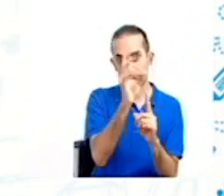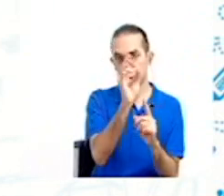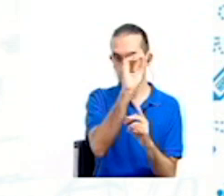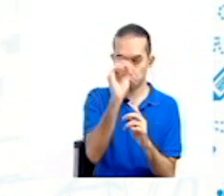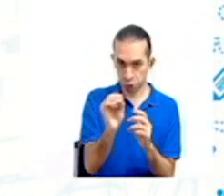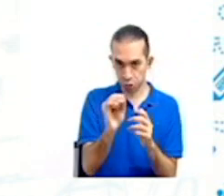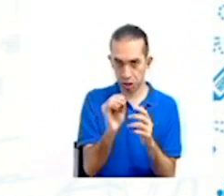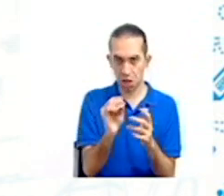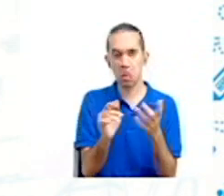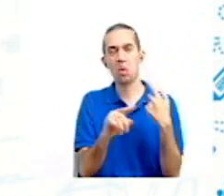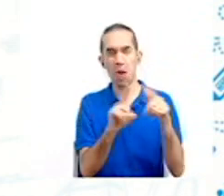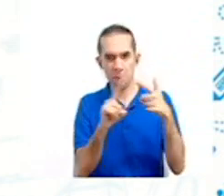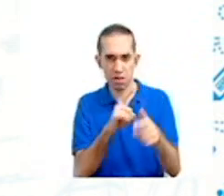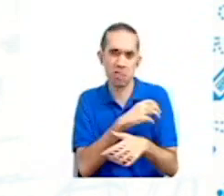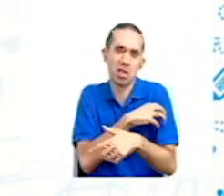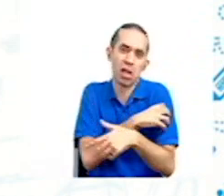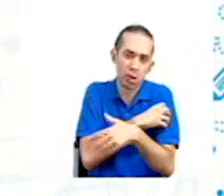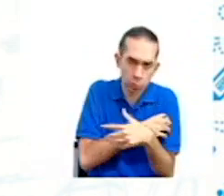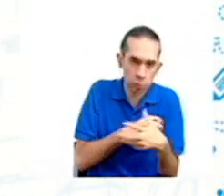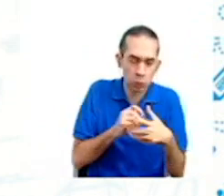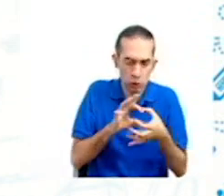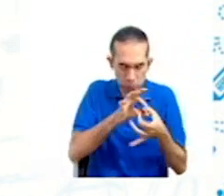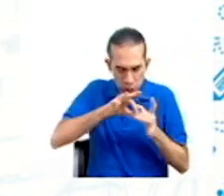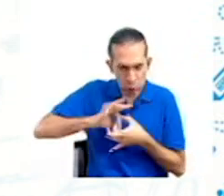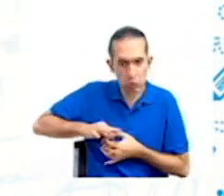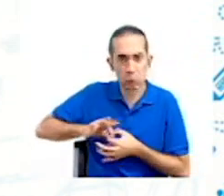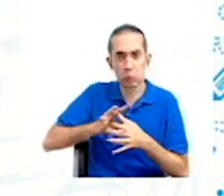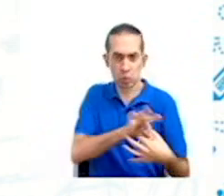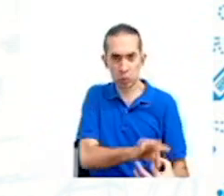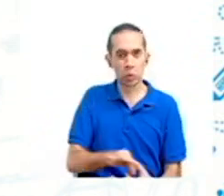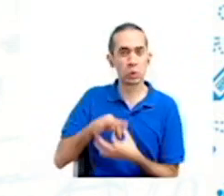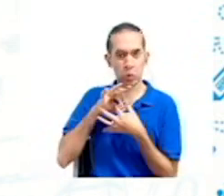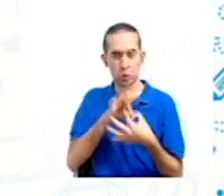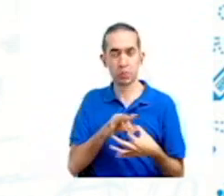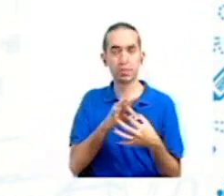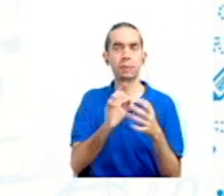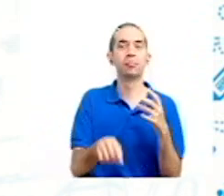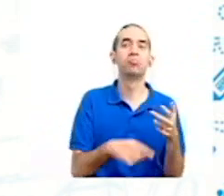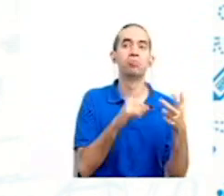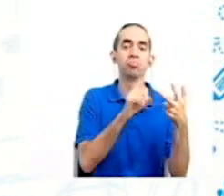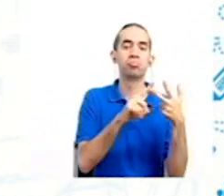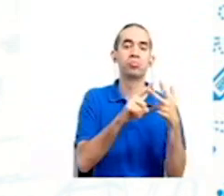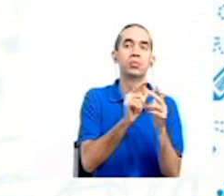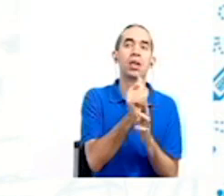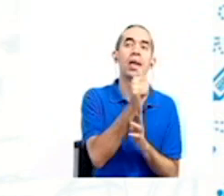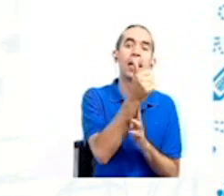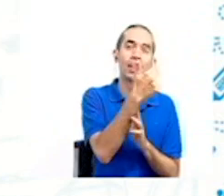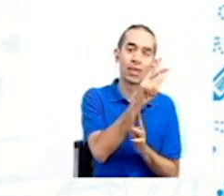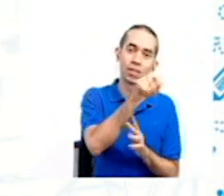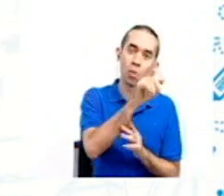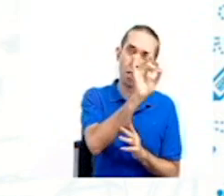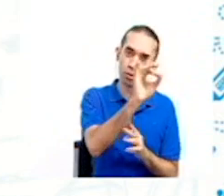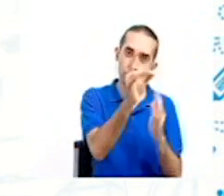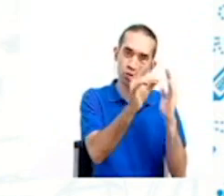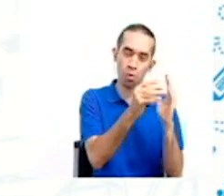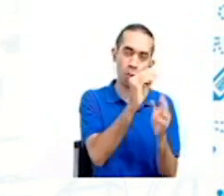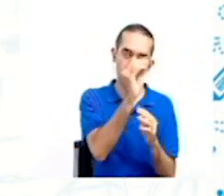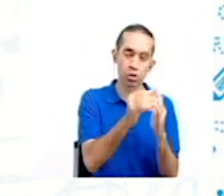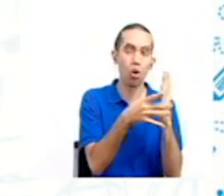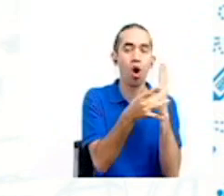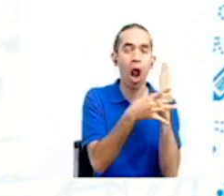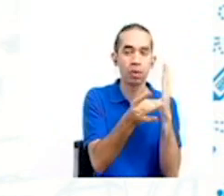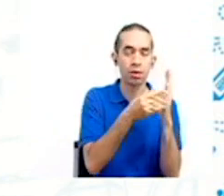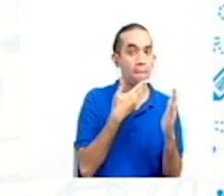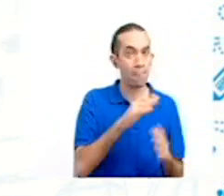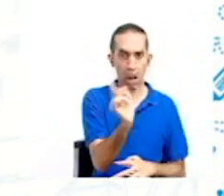de proteínas. Un 13,8% son grasas, que no es que sean malas, son importantes en nuestro